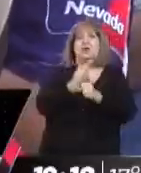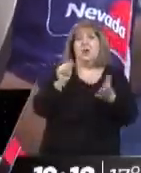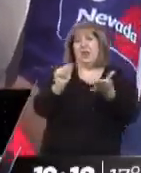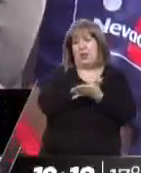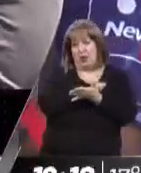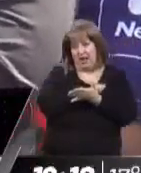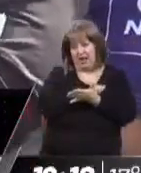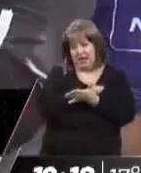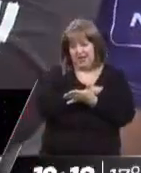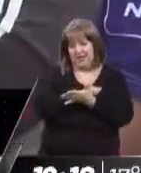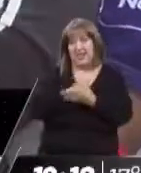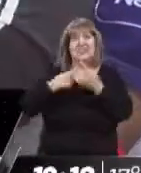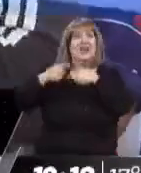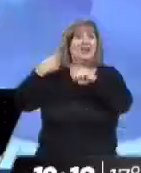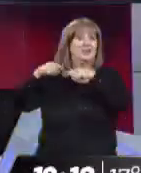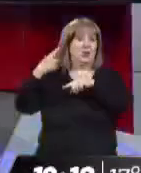argentino.